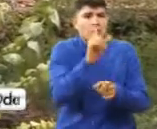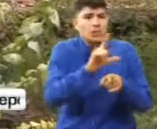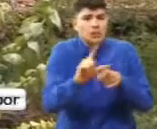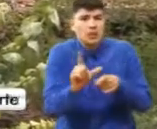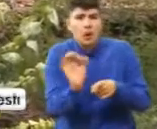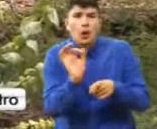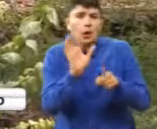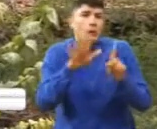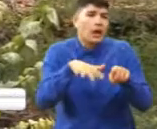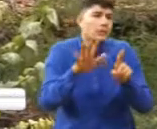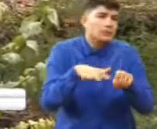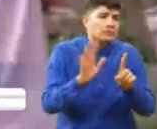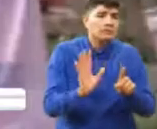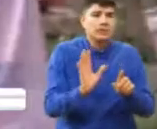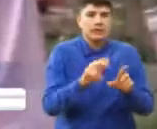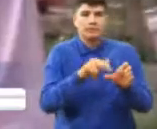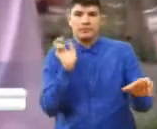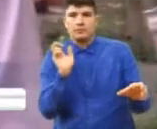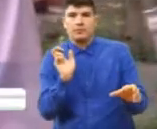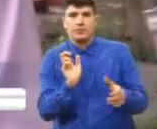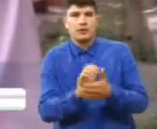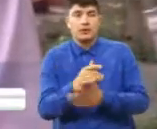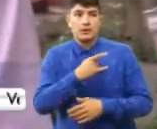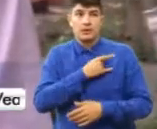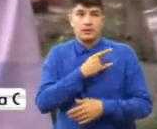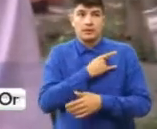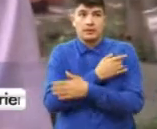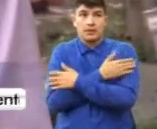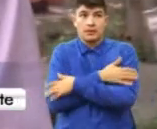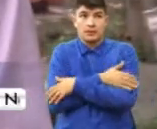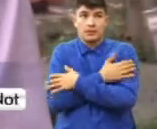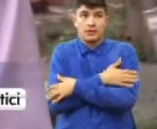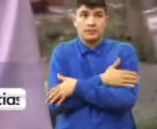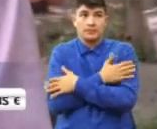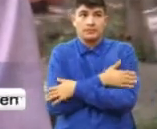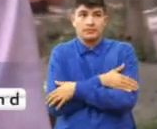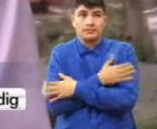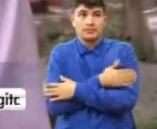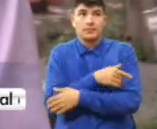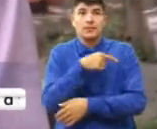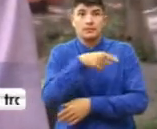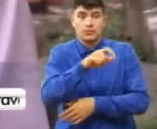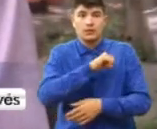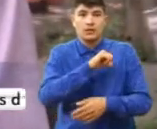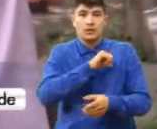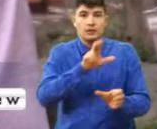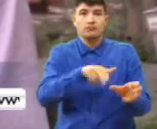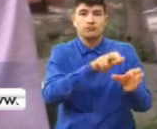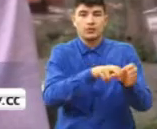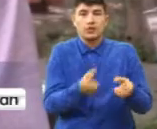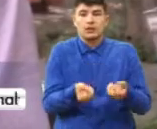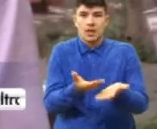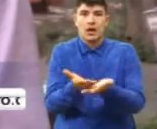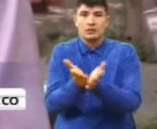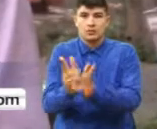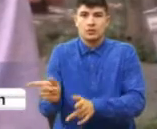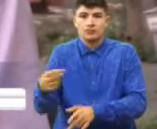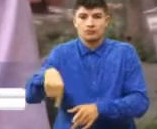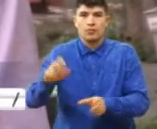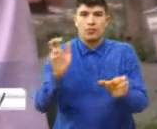semana o unos meses y se retiraron universidad de pamplona que es la que tenían los cupos y que ofreció a los estudiantes cupos